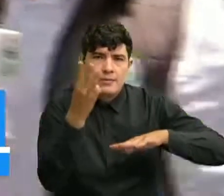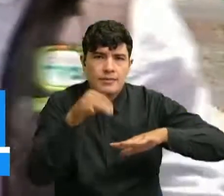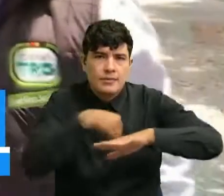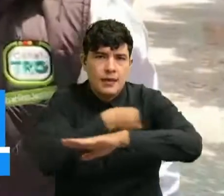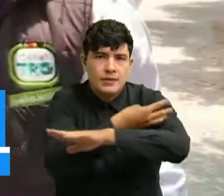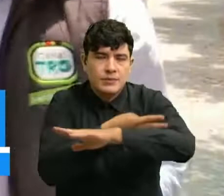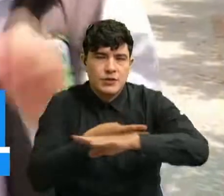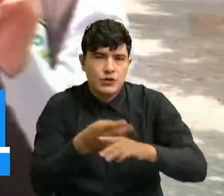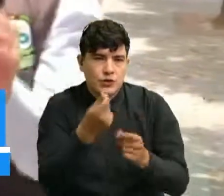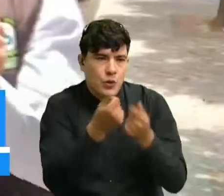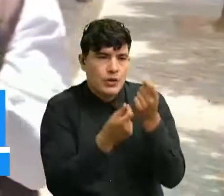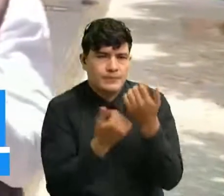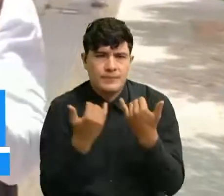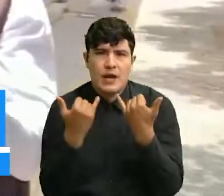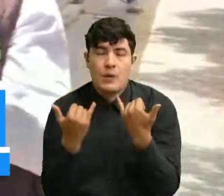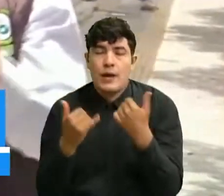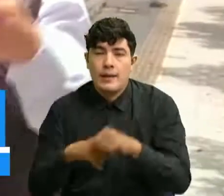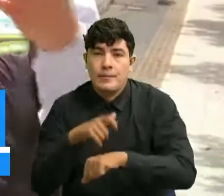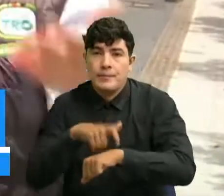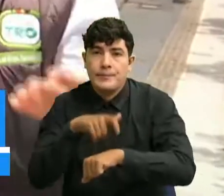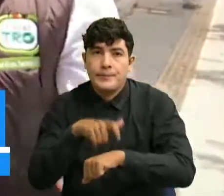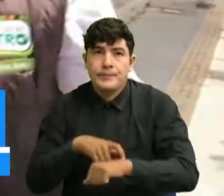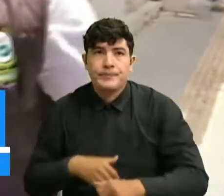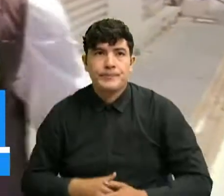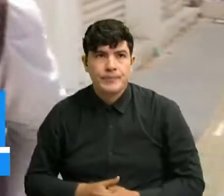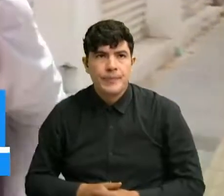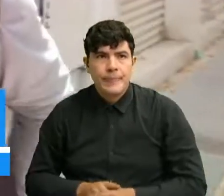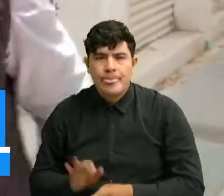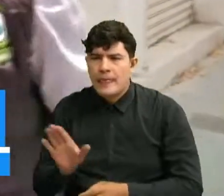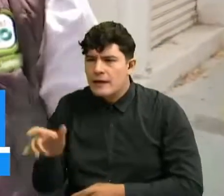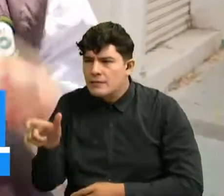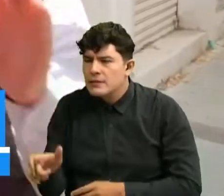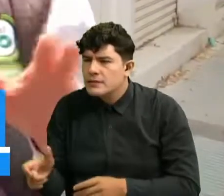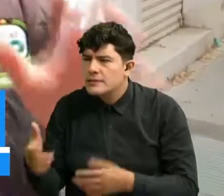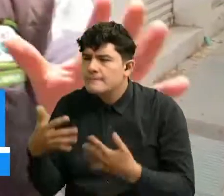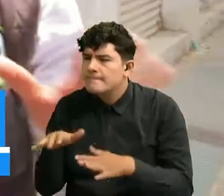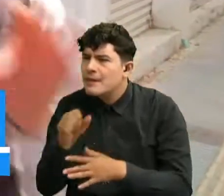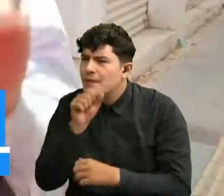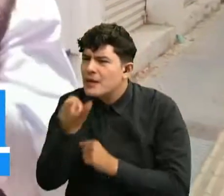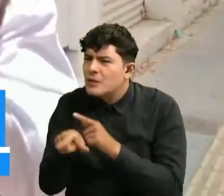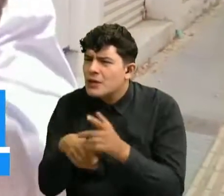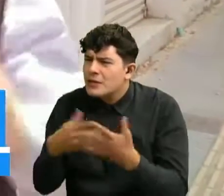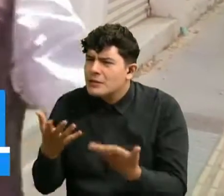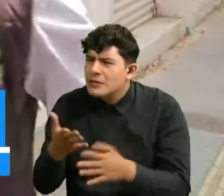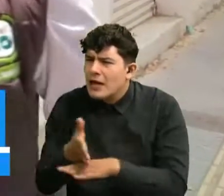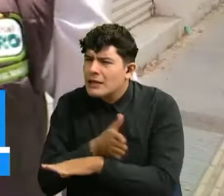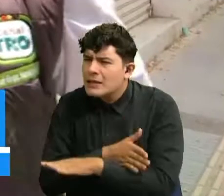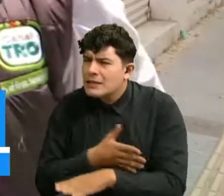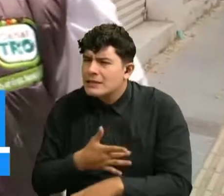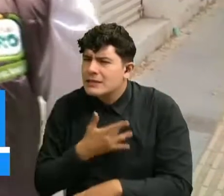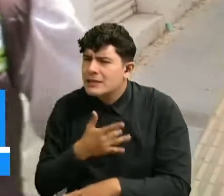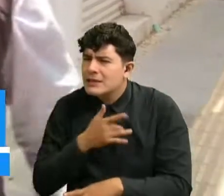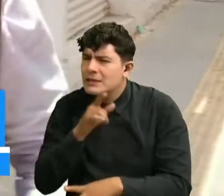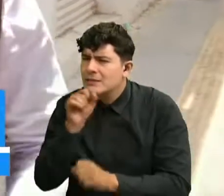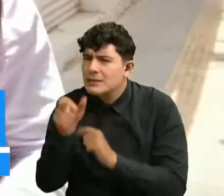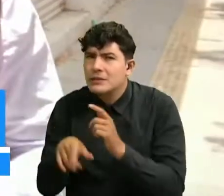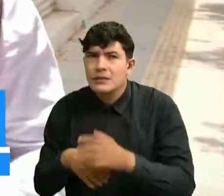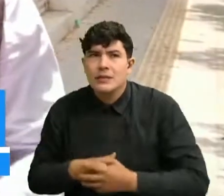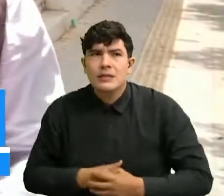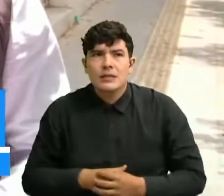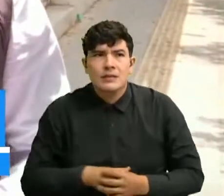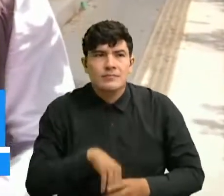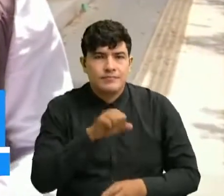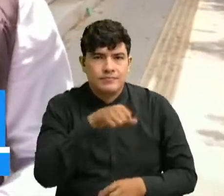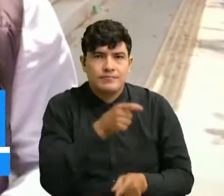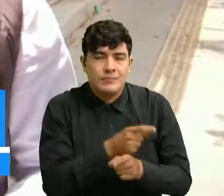a esta hora estamos con una de las personas que estuvo en el sitio. ¿Qué se robaron? ¿Qué se vivió en esos momentos? Directamente del corresponsal